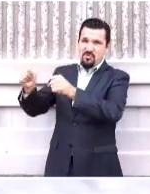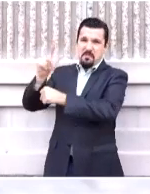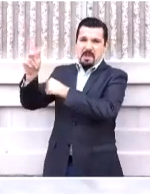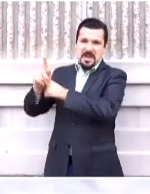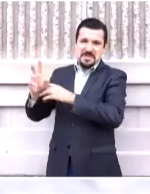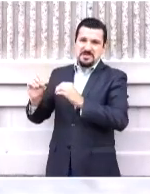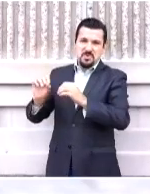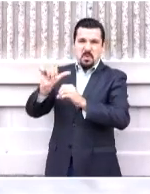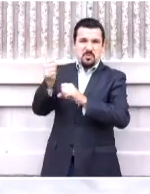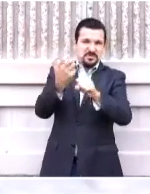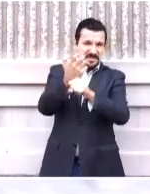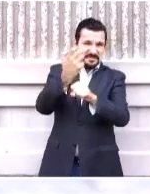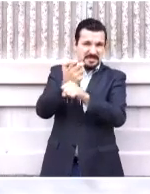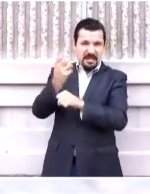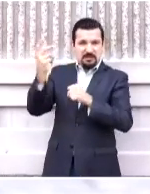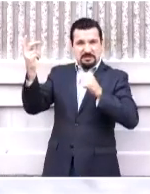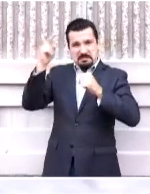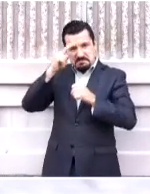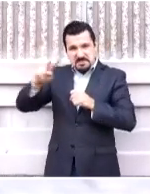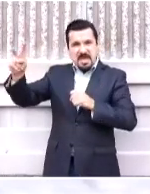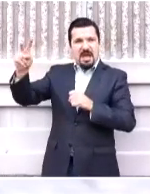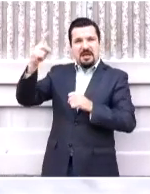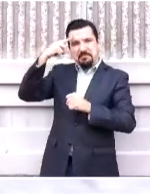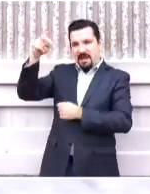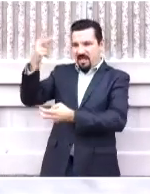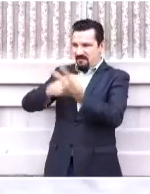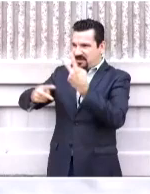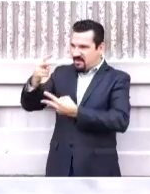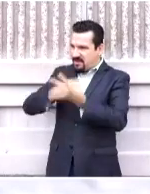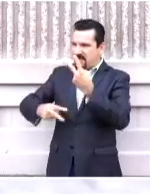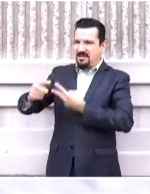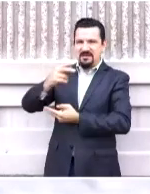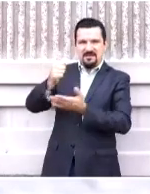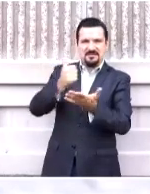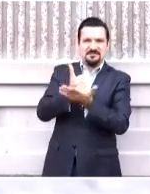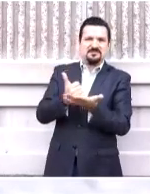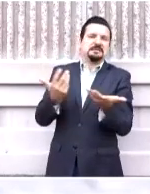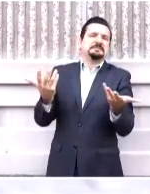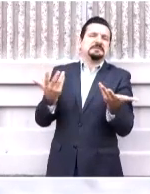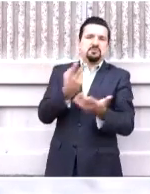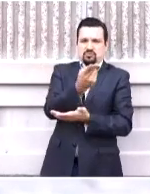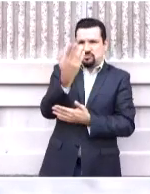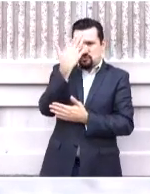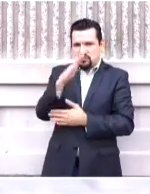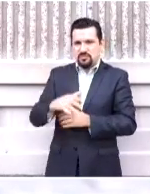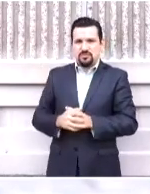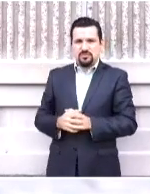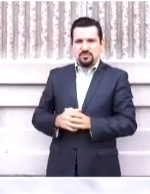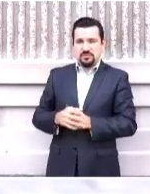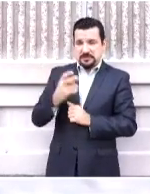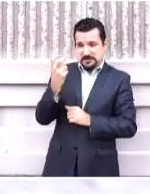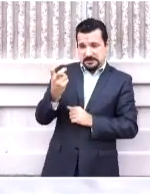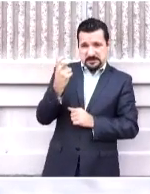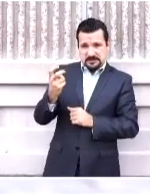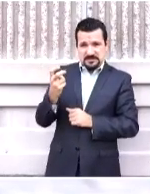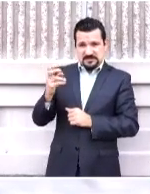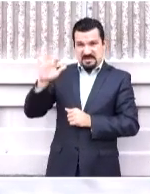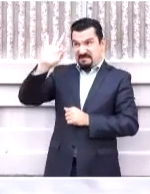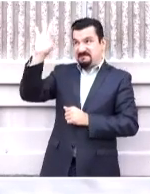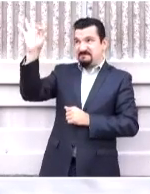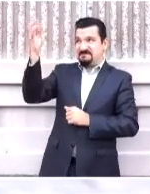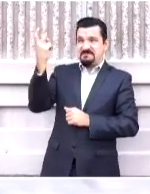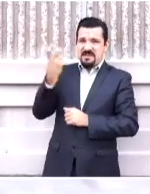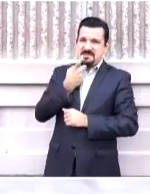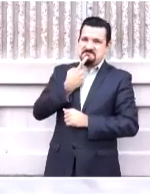connacionales que viven en Estados Unidos aprovechan para venir. Ustedes saben que es atribución federal, únicamente